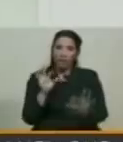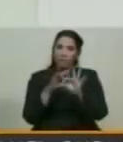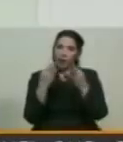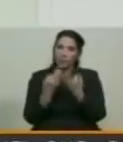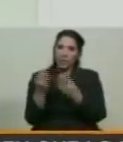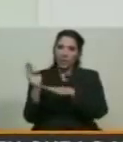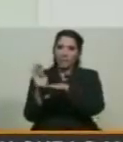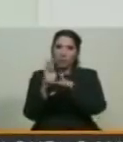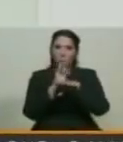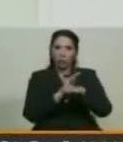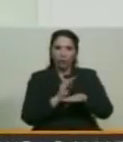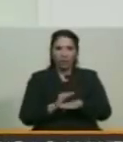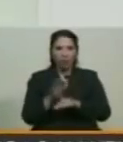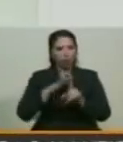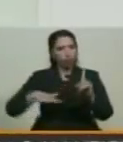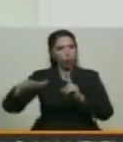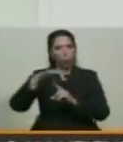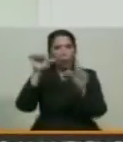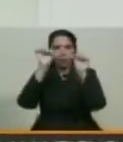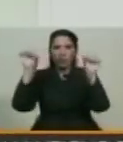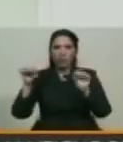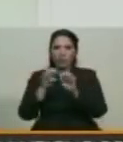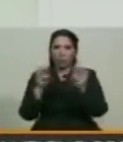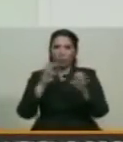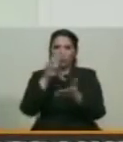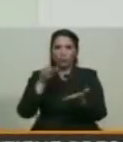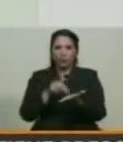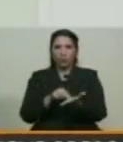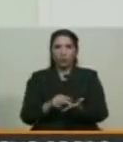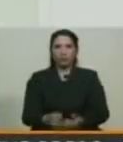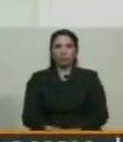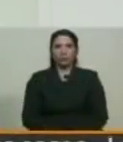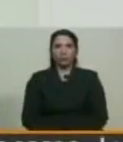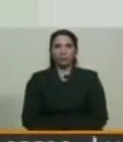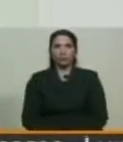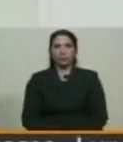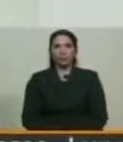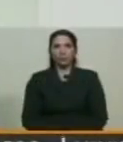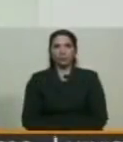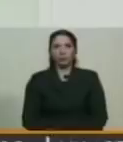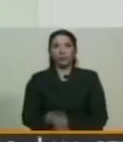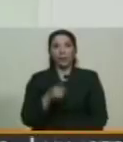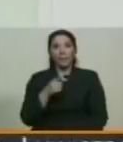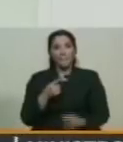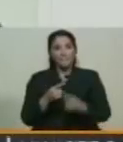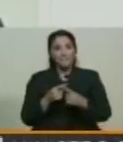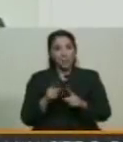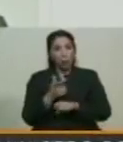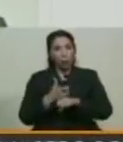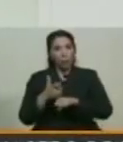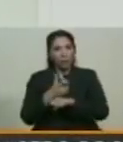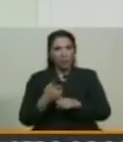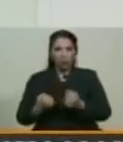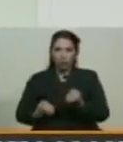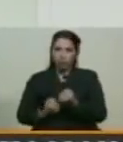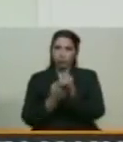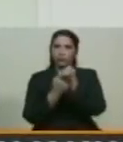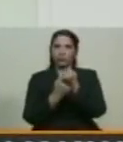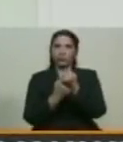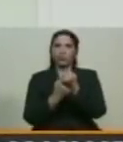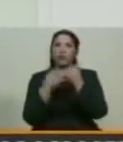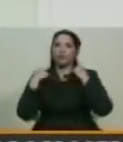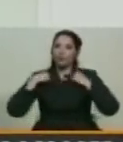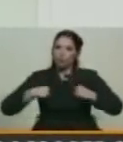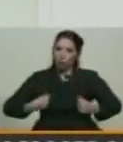protegidas, a todo el sistema educativo nacional, una acción del gobierno para que los niños tengan sus útiles